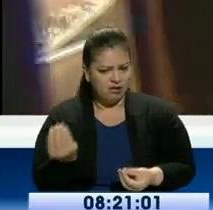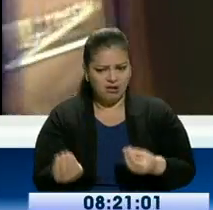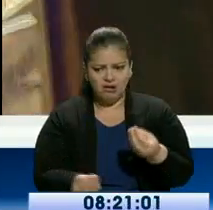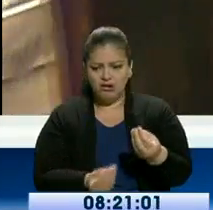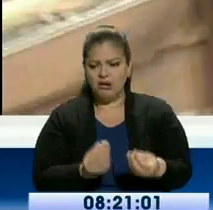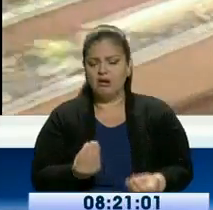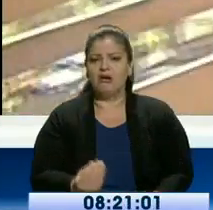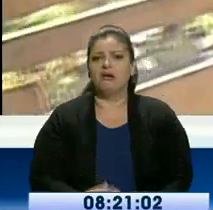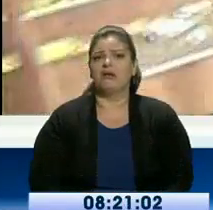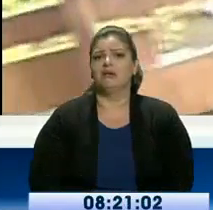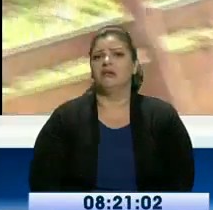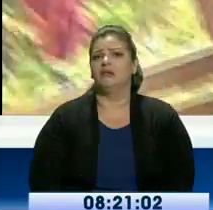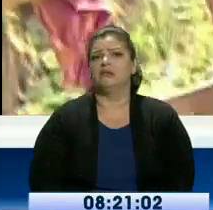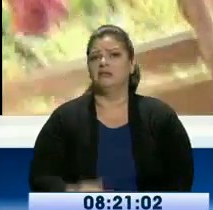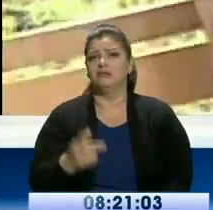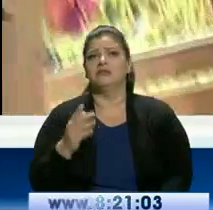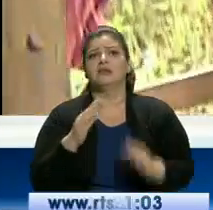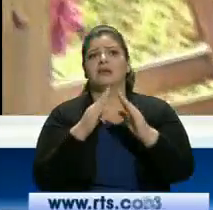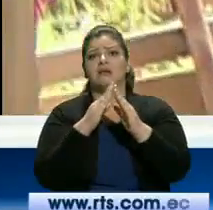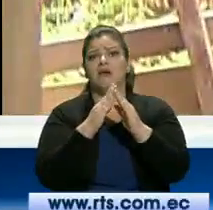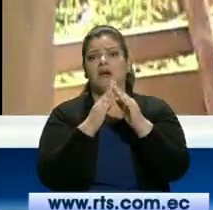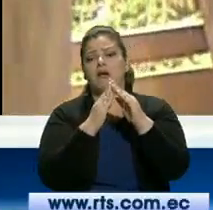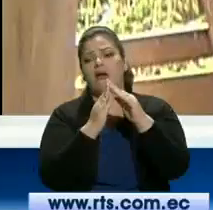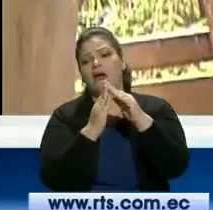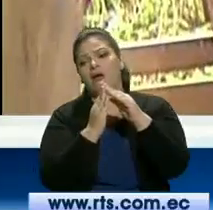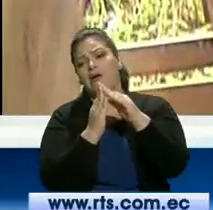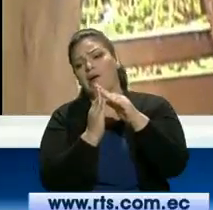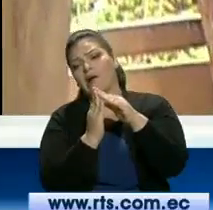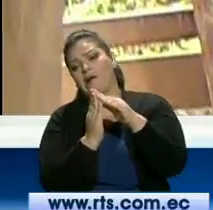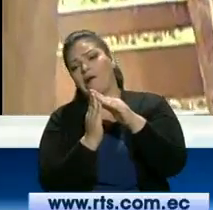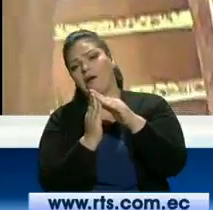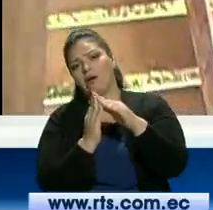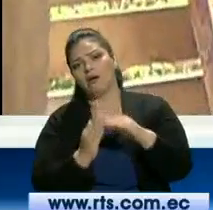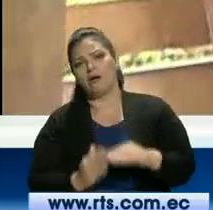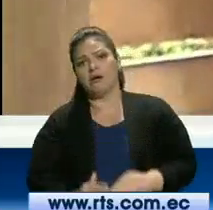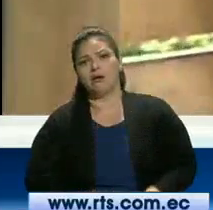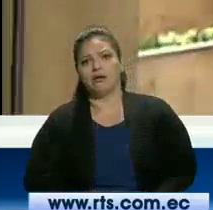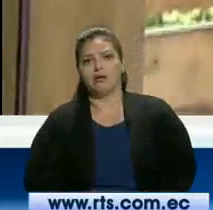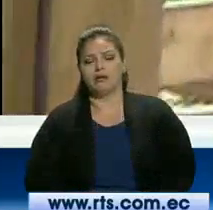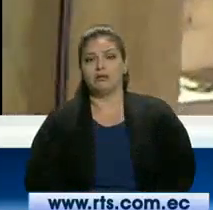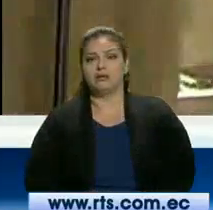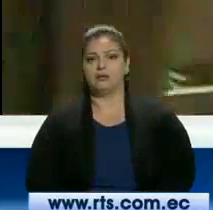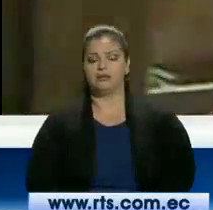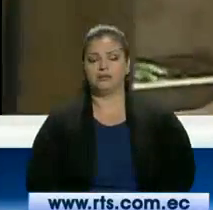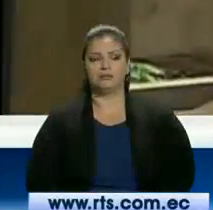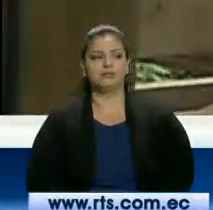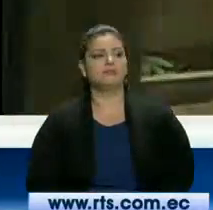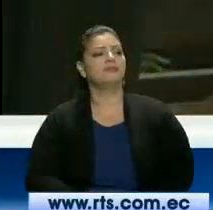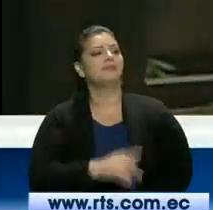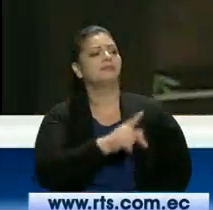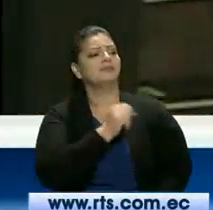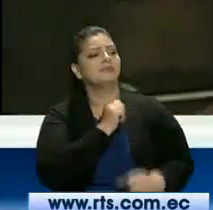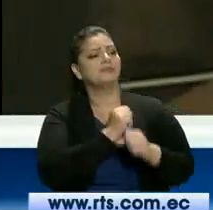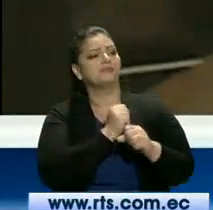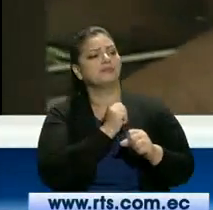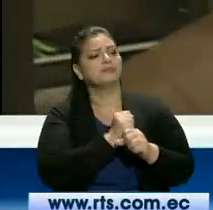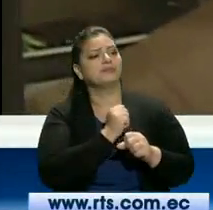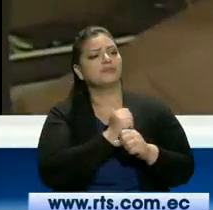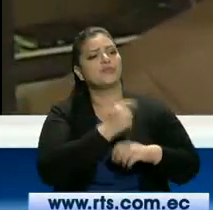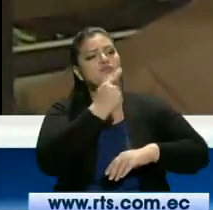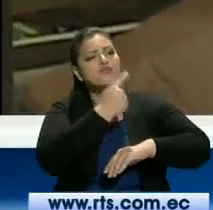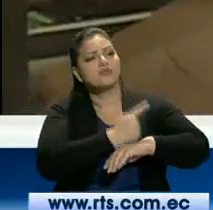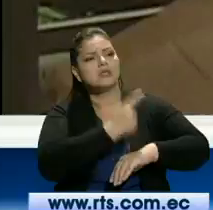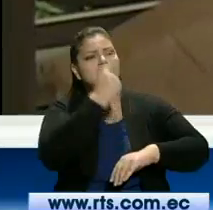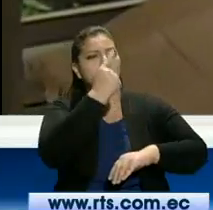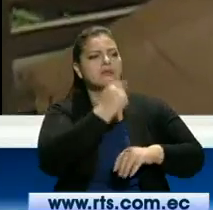y la vecina de atrás. ¿Usted cuánto gana diario, señora? Yo aquí me hago diario